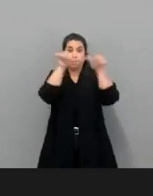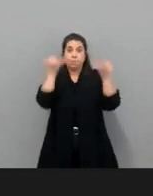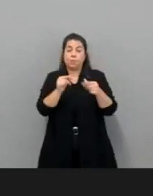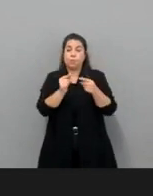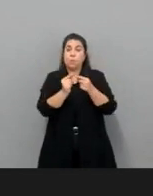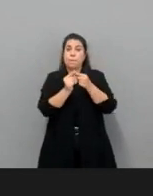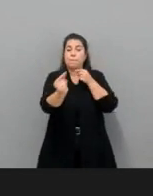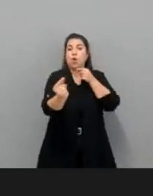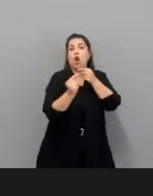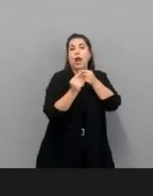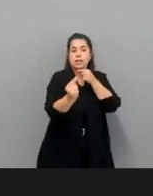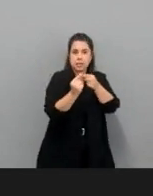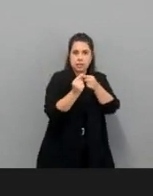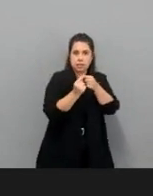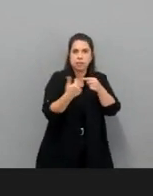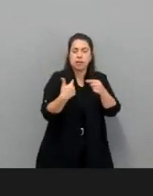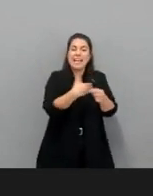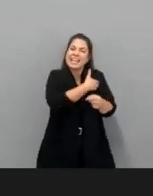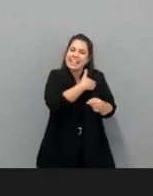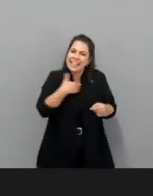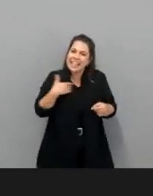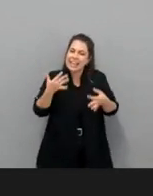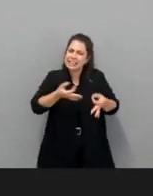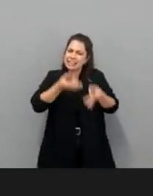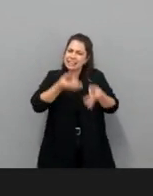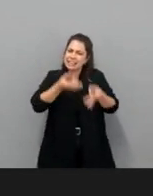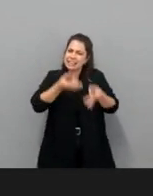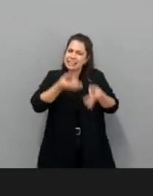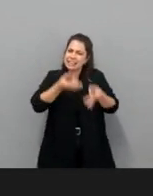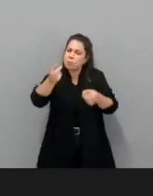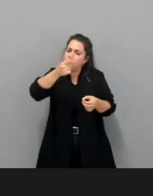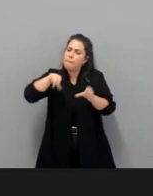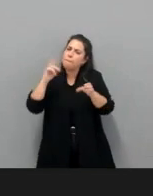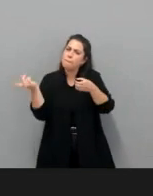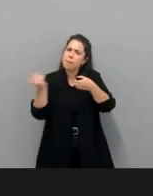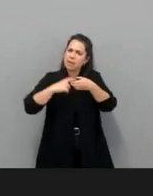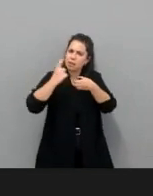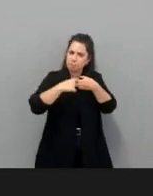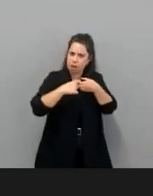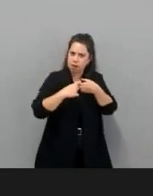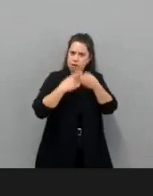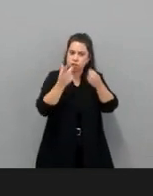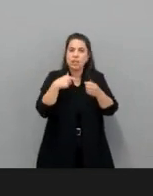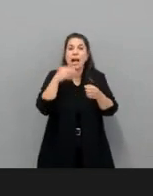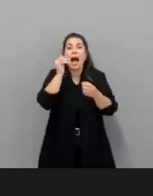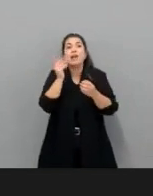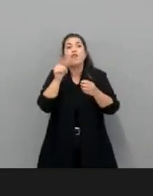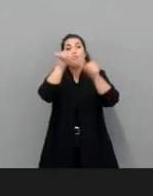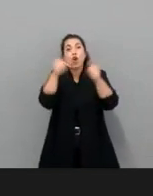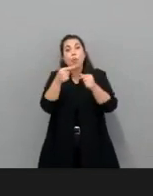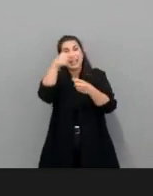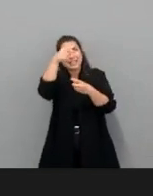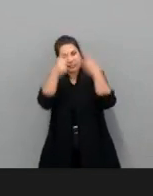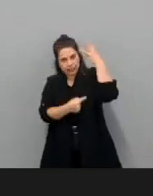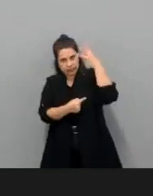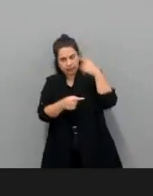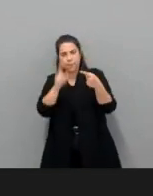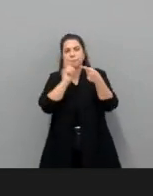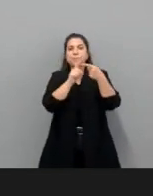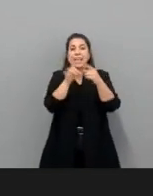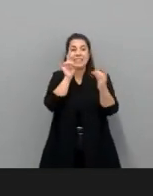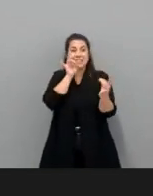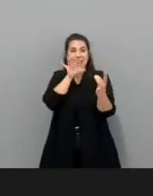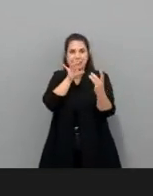virtual, queremos siempre que participéis y para ello tenéis tres canales. De un lado tenéis el